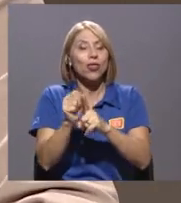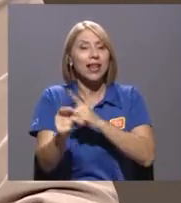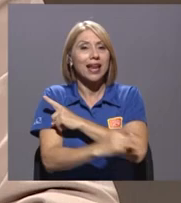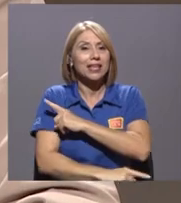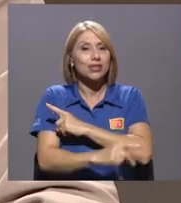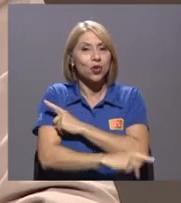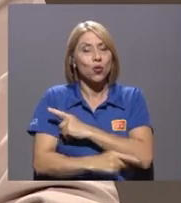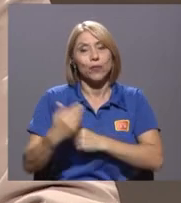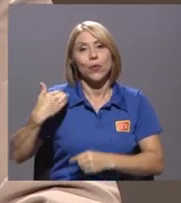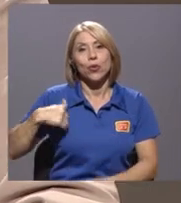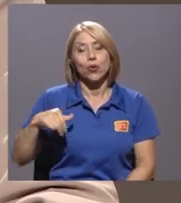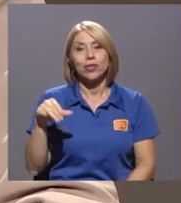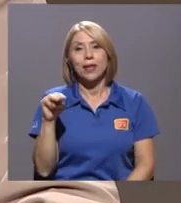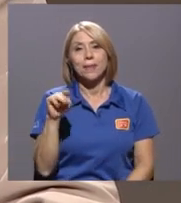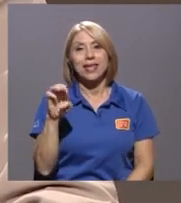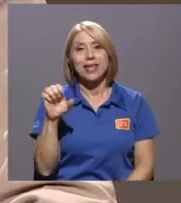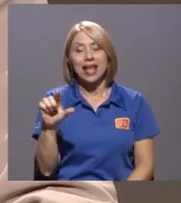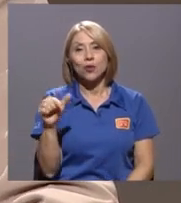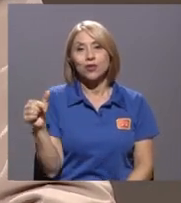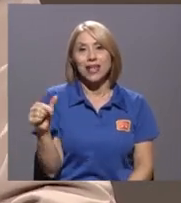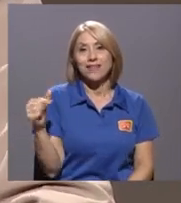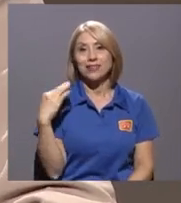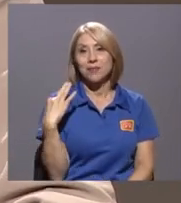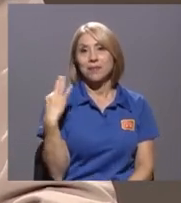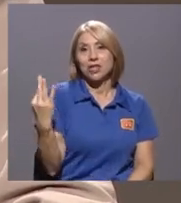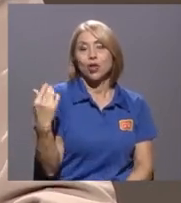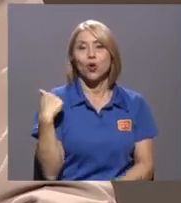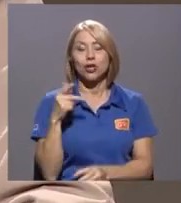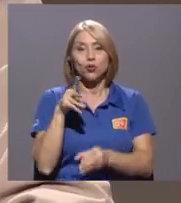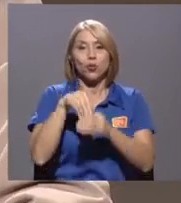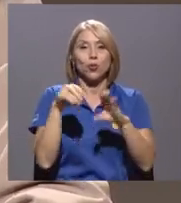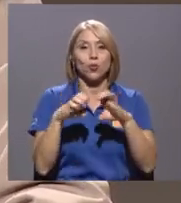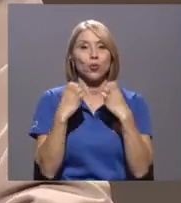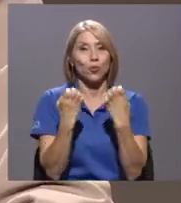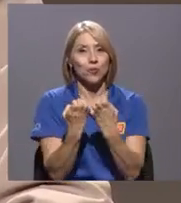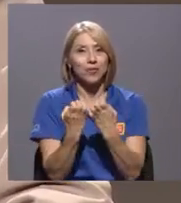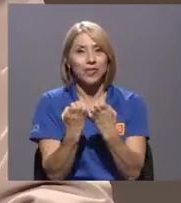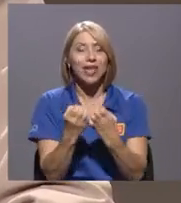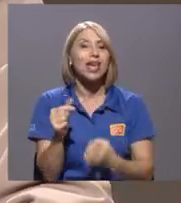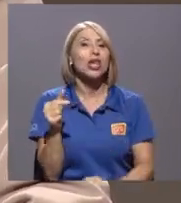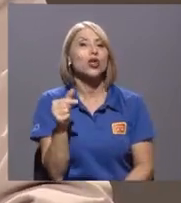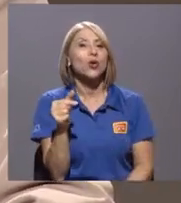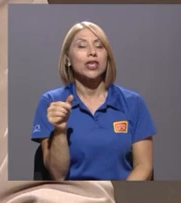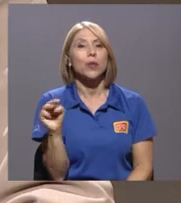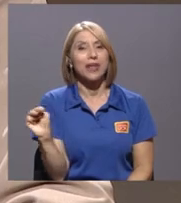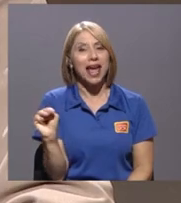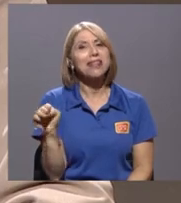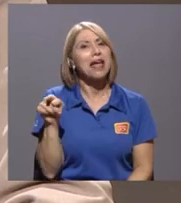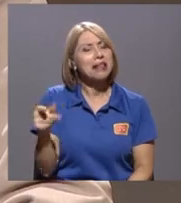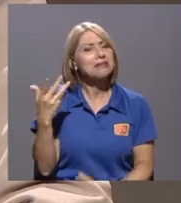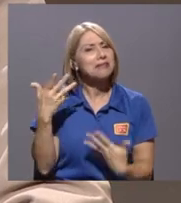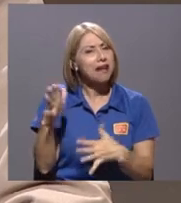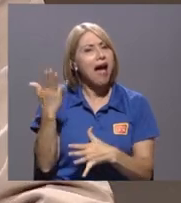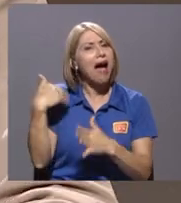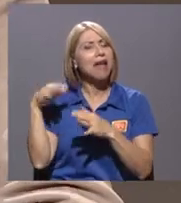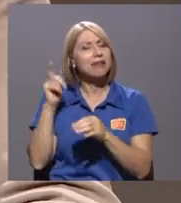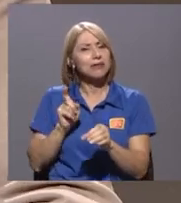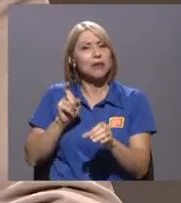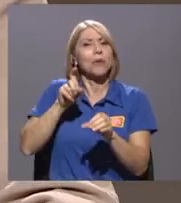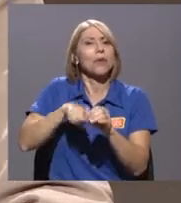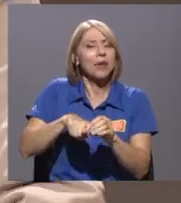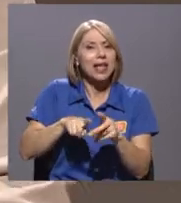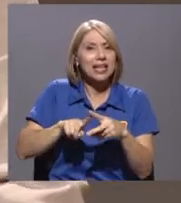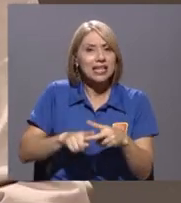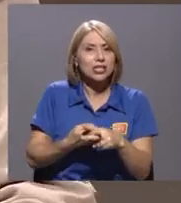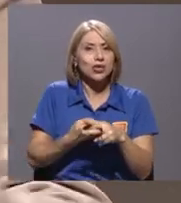de su equipo técnico y don guido y su parte en consejo consultivo el estado de la nación desde el inicio y entonces pues fue mi maestro no en las